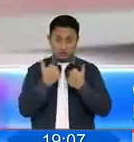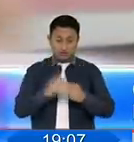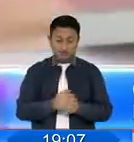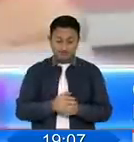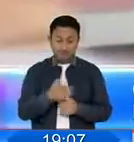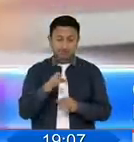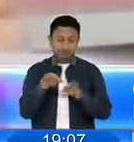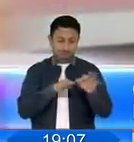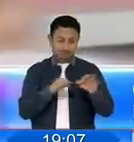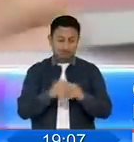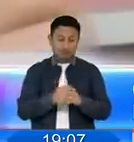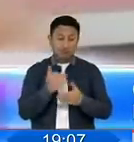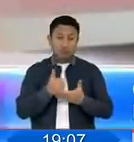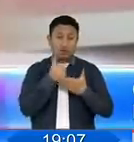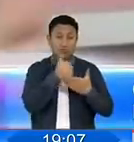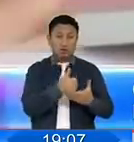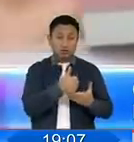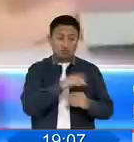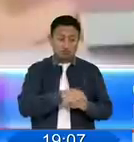tramitar, recibir,